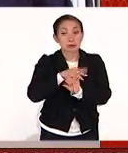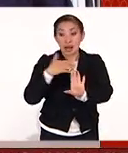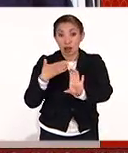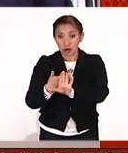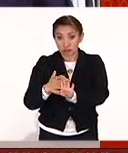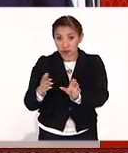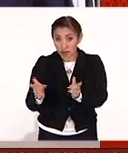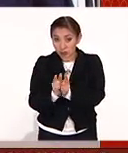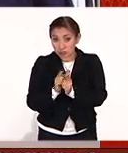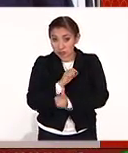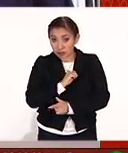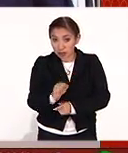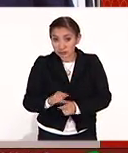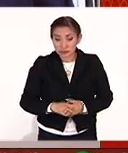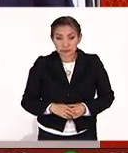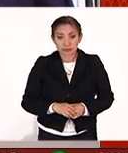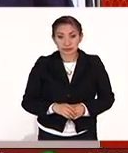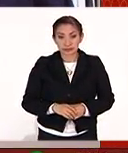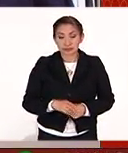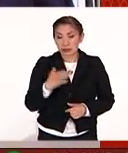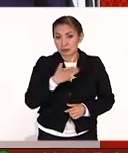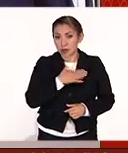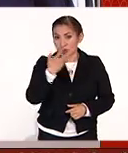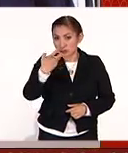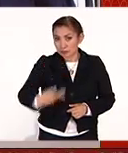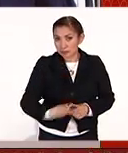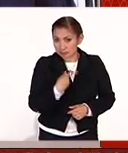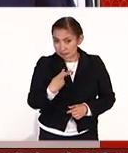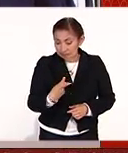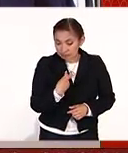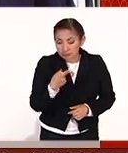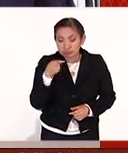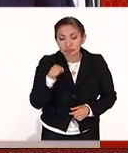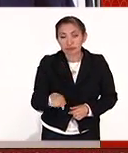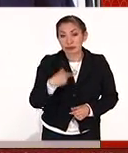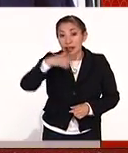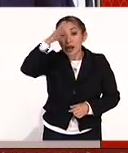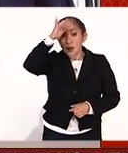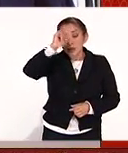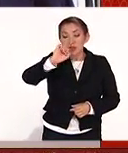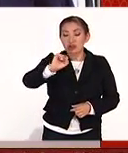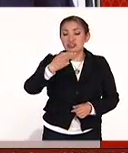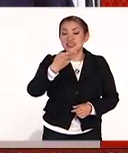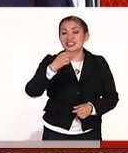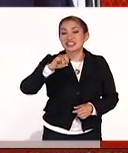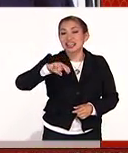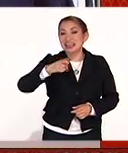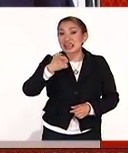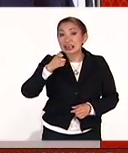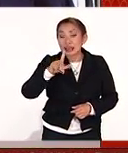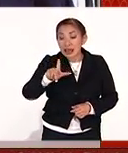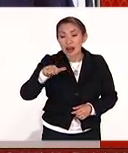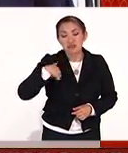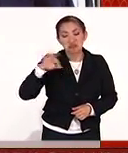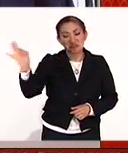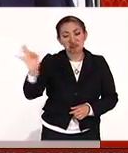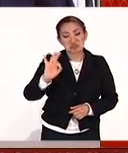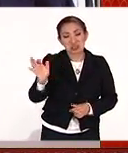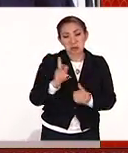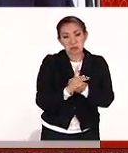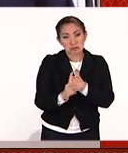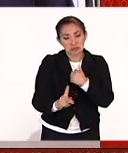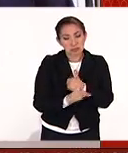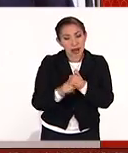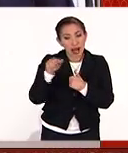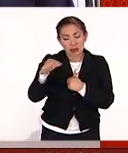contra el terrorismo? Mira, qué bueno que haces esa pregunta, Omar, porque en los acuerdos Schengen existe la posibilidad de que un país decrete